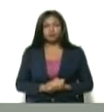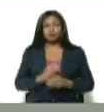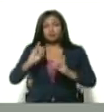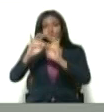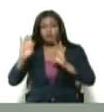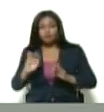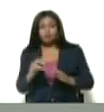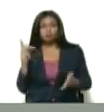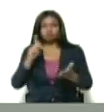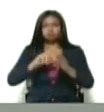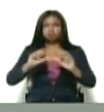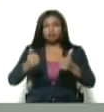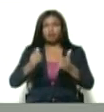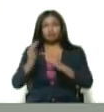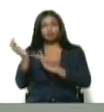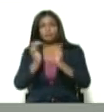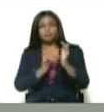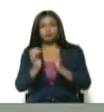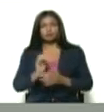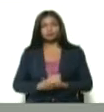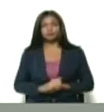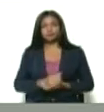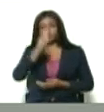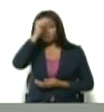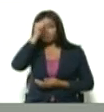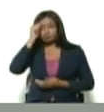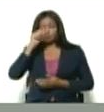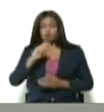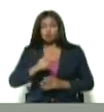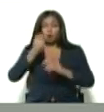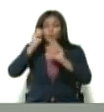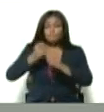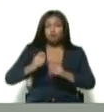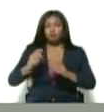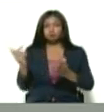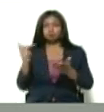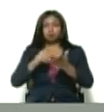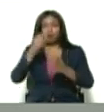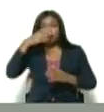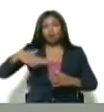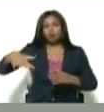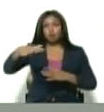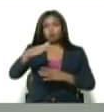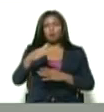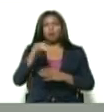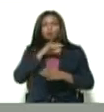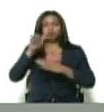llega ese domingo y es recibido con ramas, es recibido por los pueblos de los barrios,